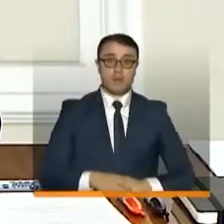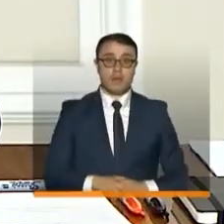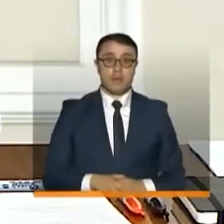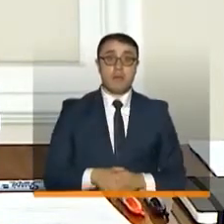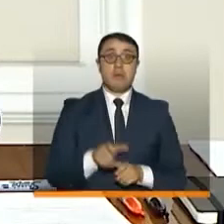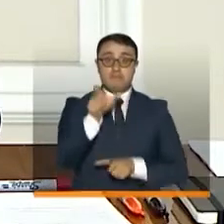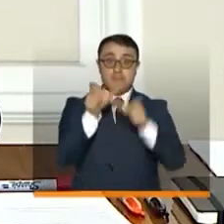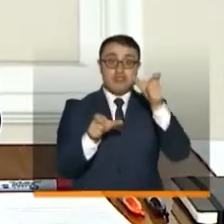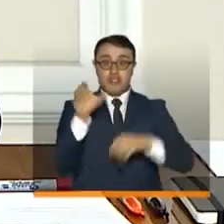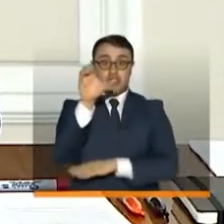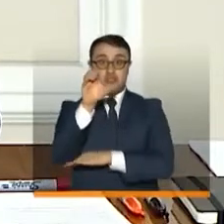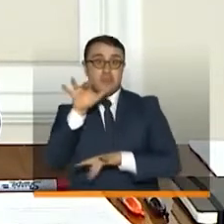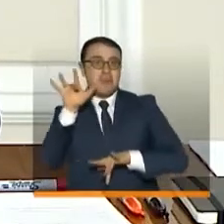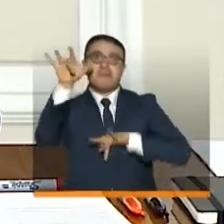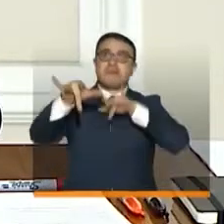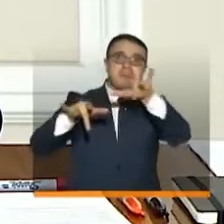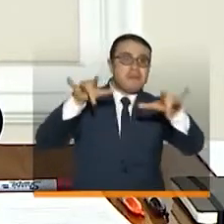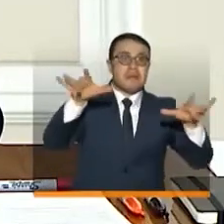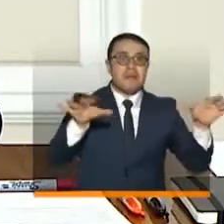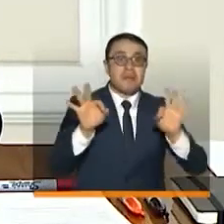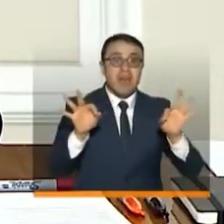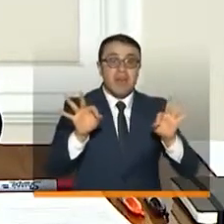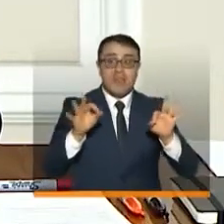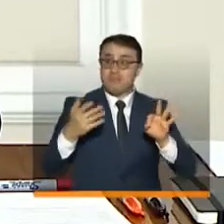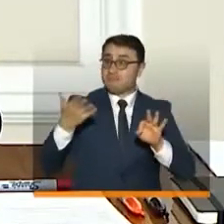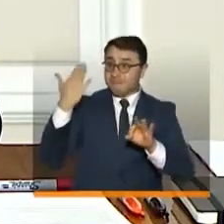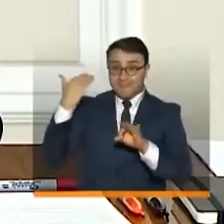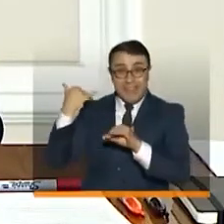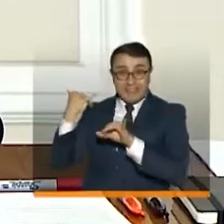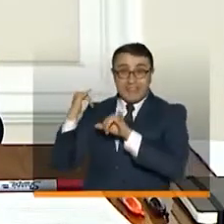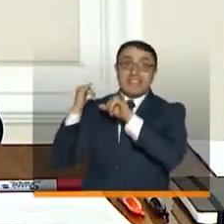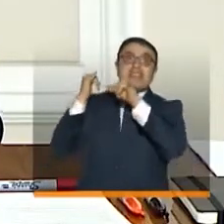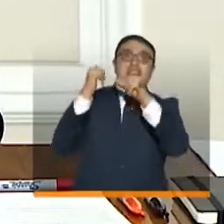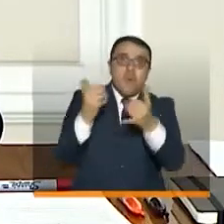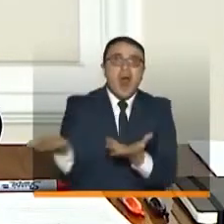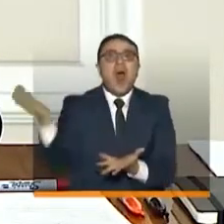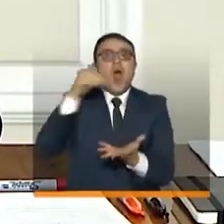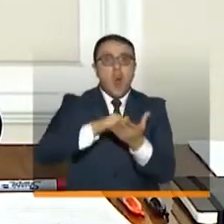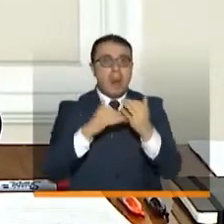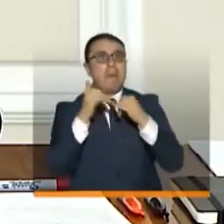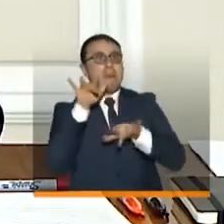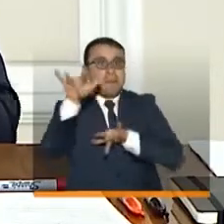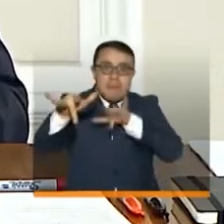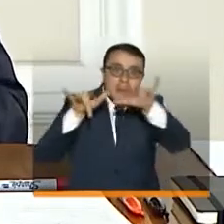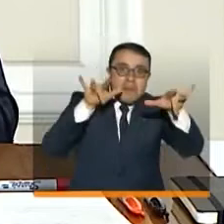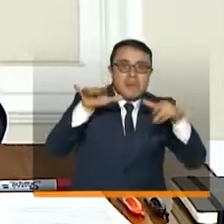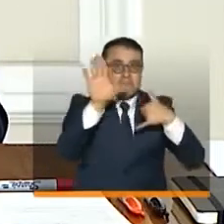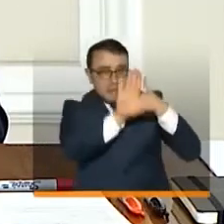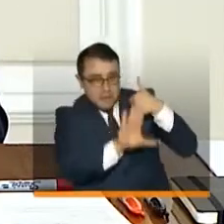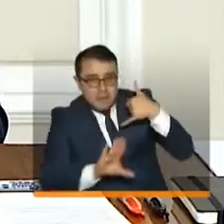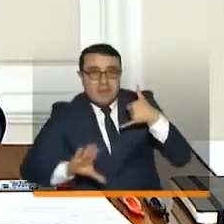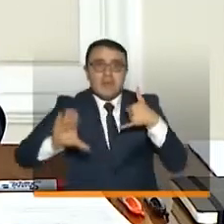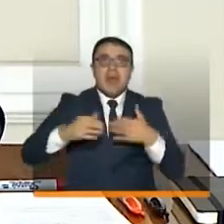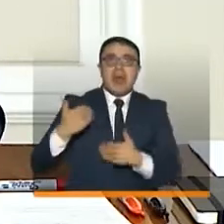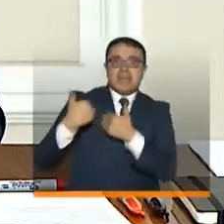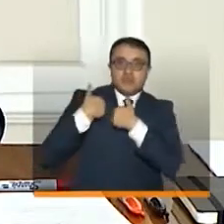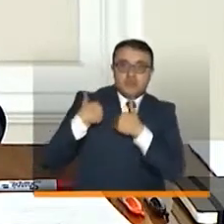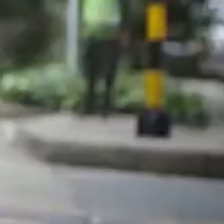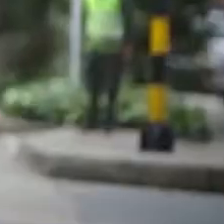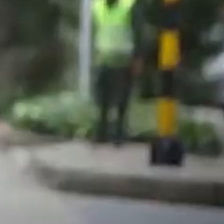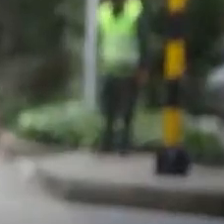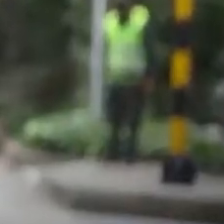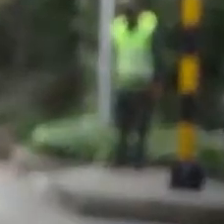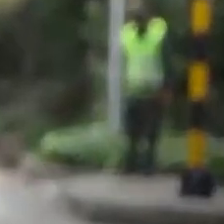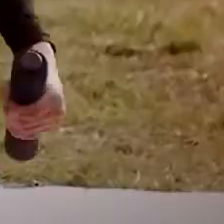las regiones no es la Colombia que nosotros conocemos. Hay que volver a las regiones de manera responsable, reactivar nuestro país y todos